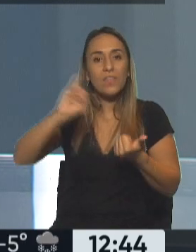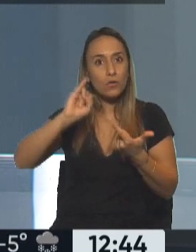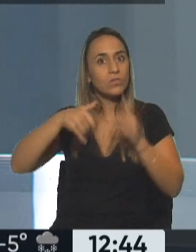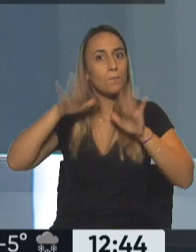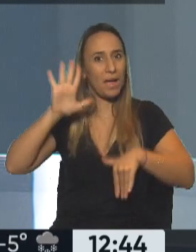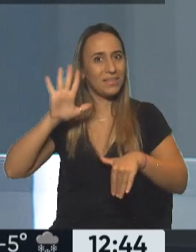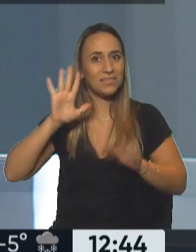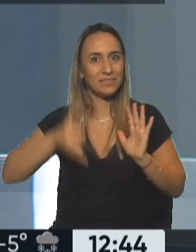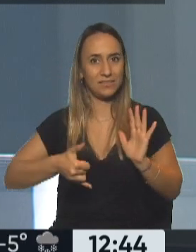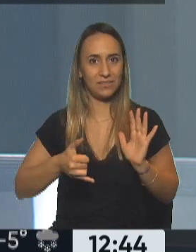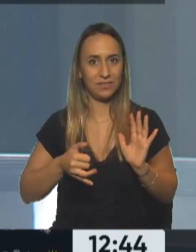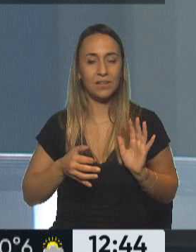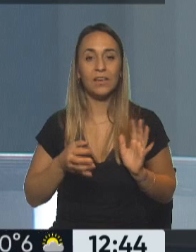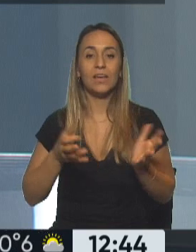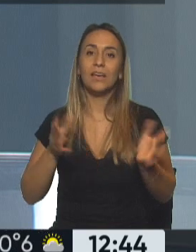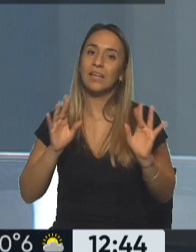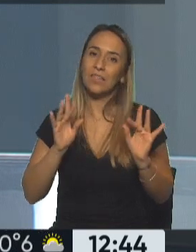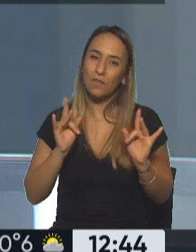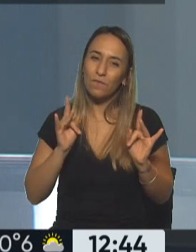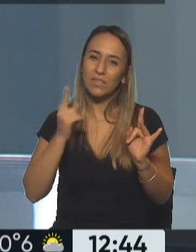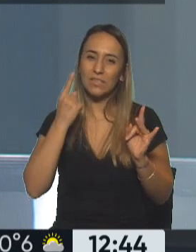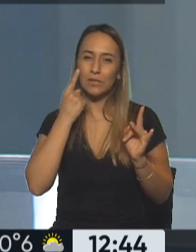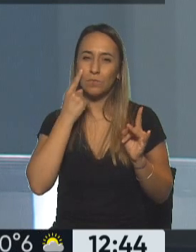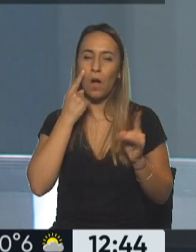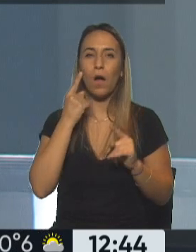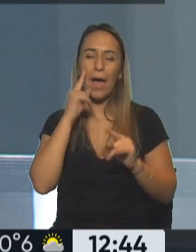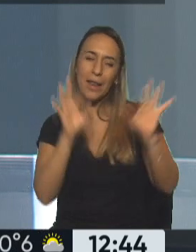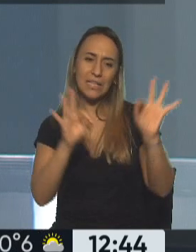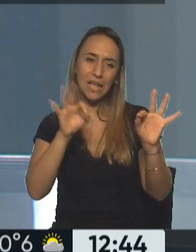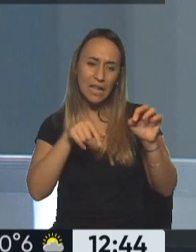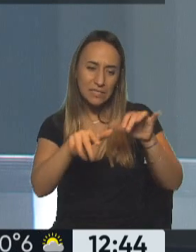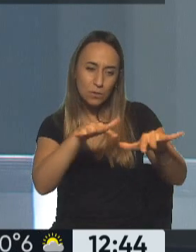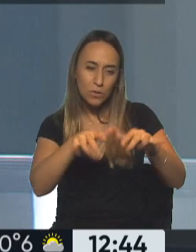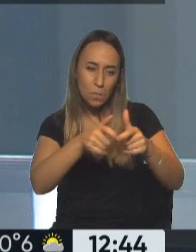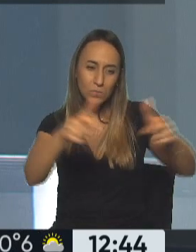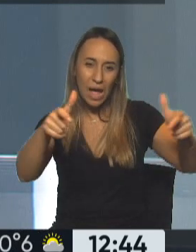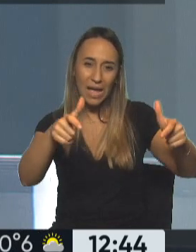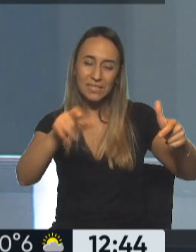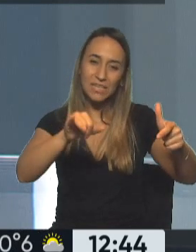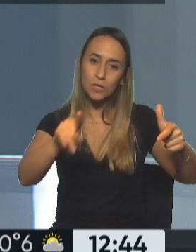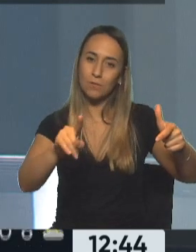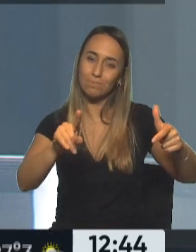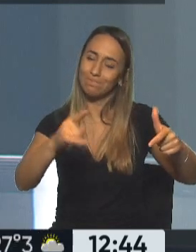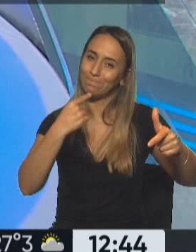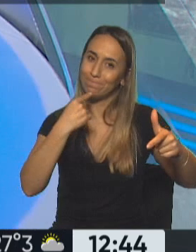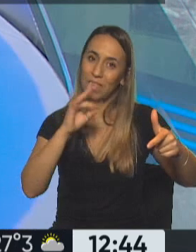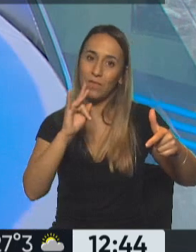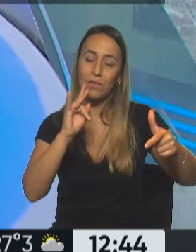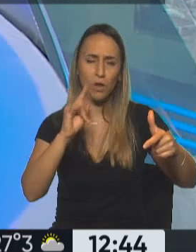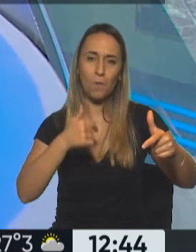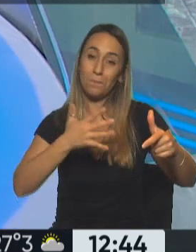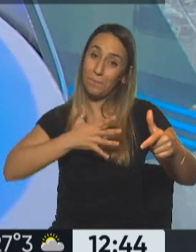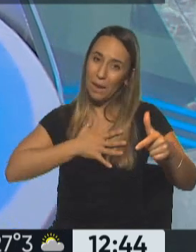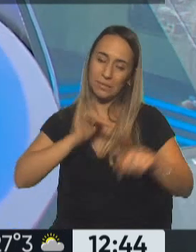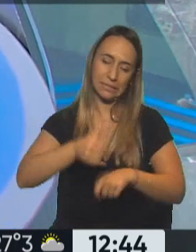denuncia más. Ahora, es difícil medir si no hay más casos o no. Yo creo que, yo me animaría a decir que sí. Marisa, deberíamos aclarar